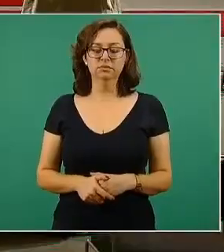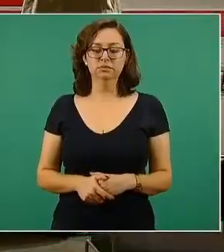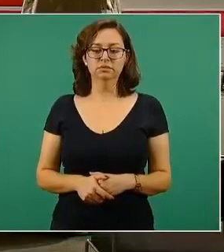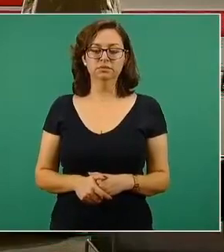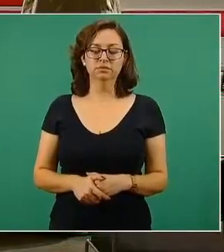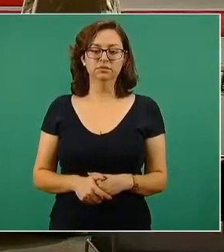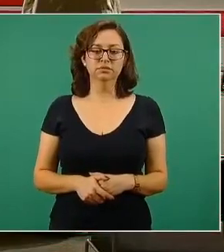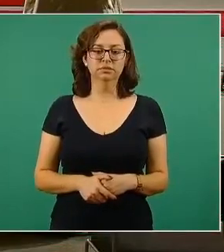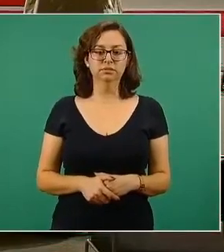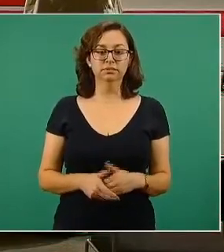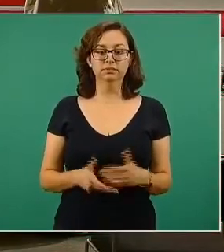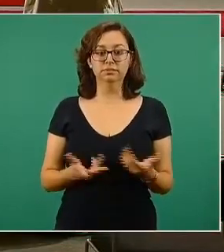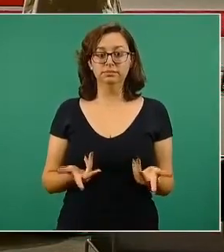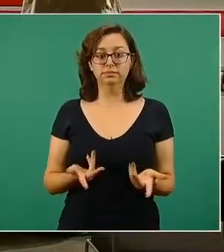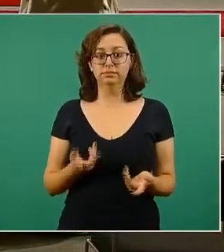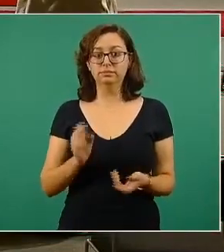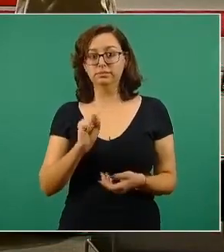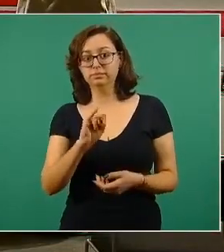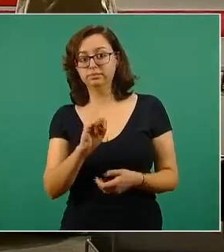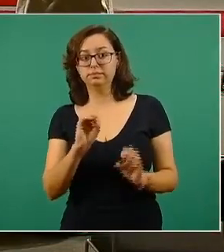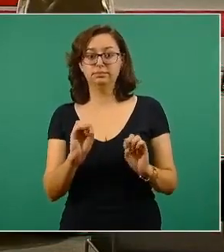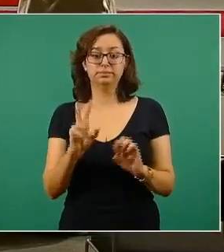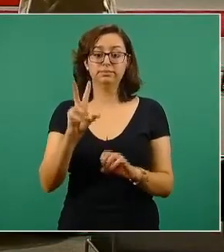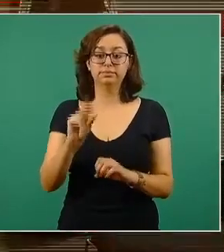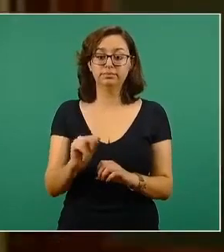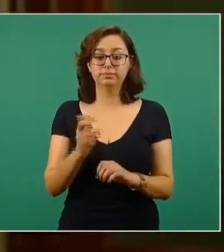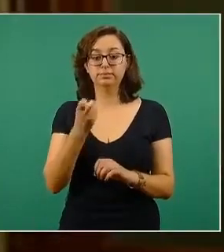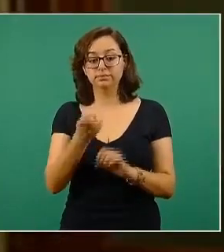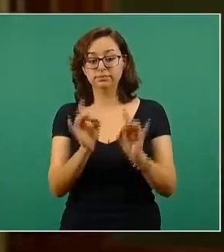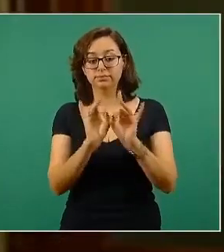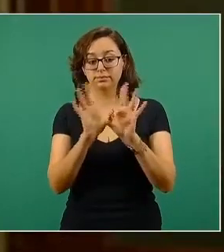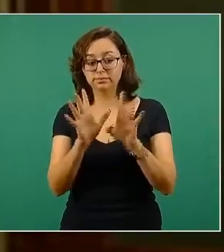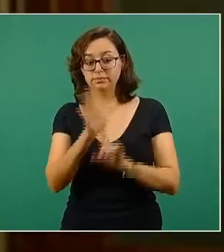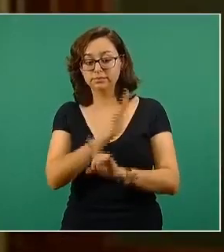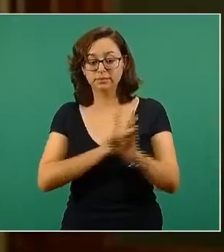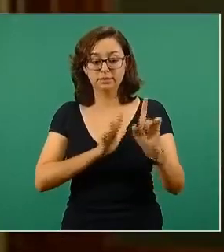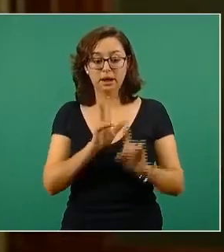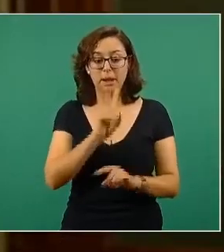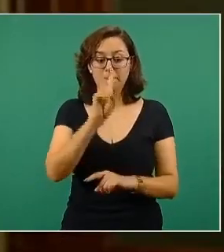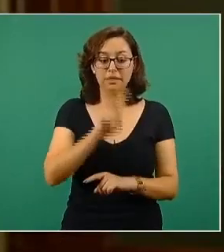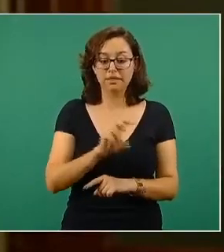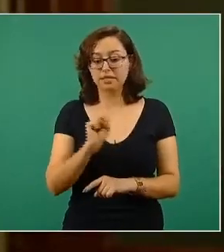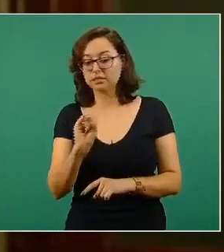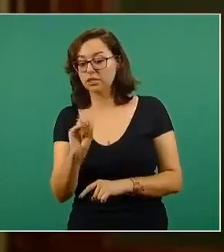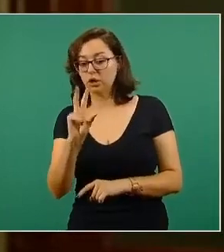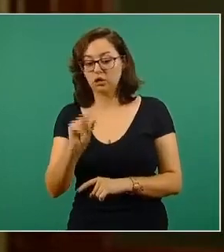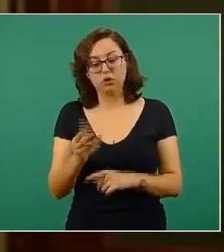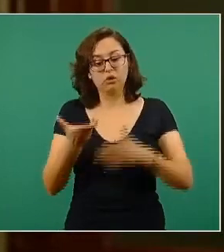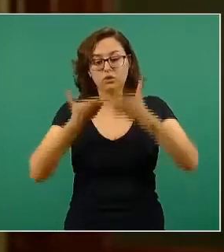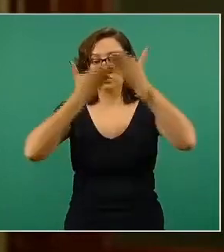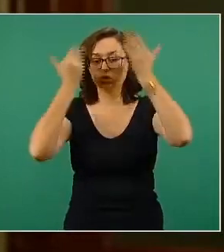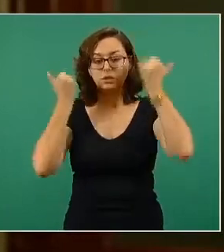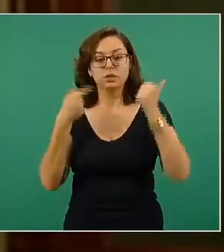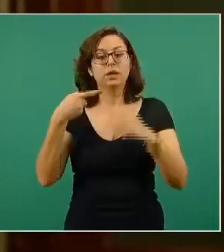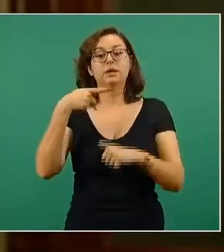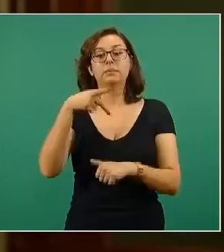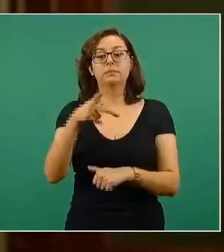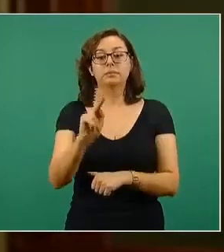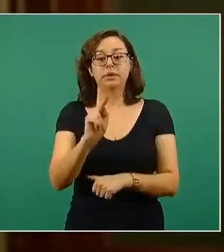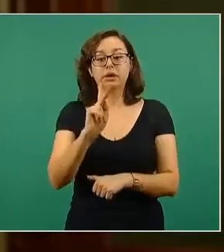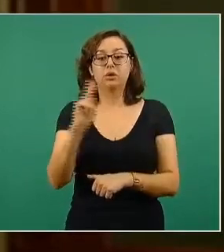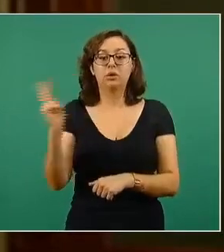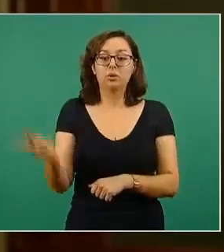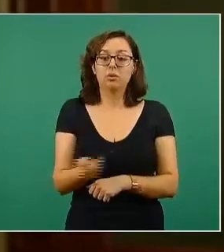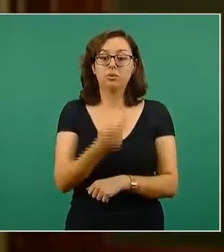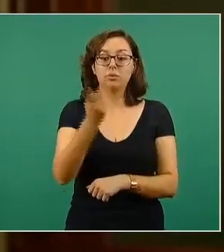Independientemente de si fuese o no esta circunstancia verdadera o falsa, quisiera preguntarle en